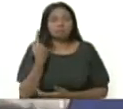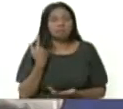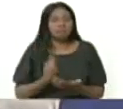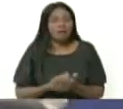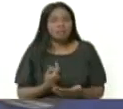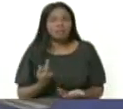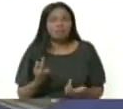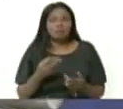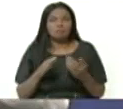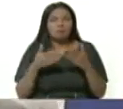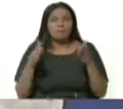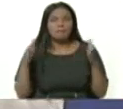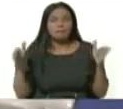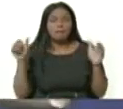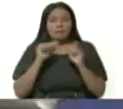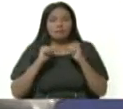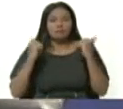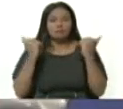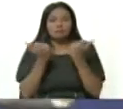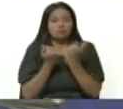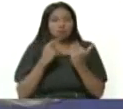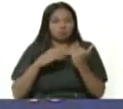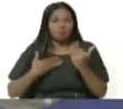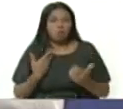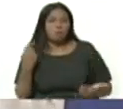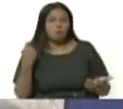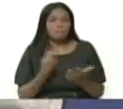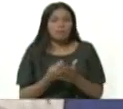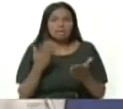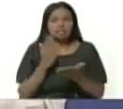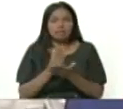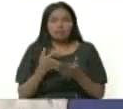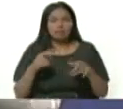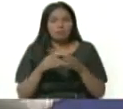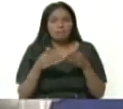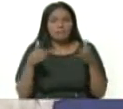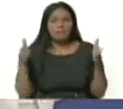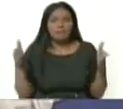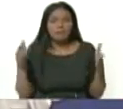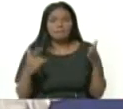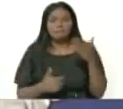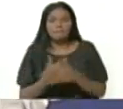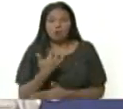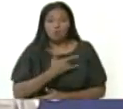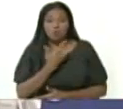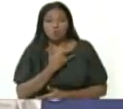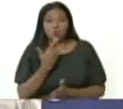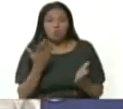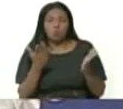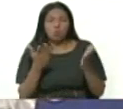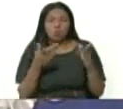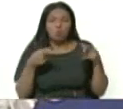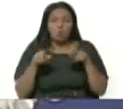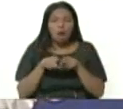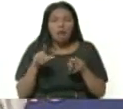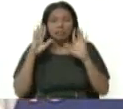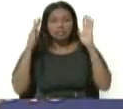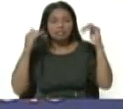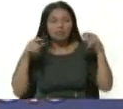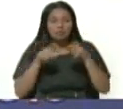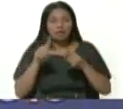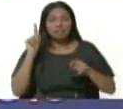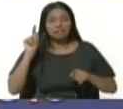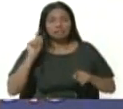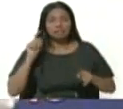abrir nuevas aulas de clase, para abrir nuevas carreras, para atender a quien necesita educación.